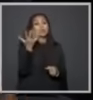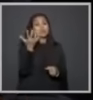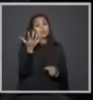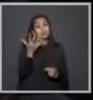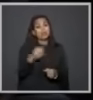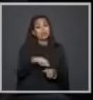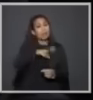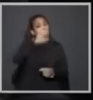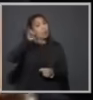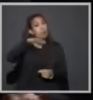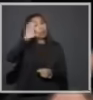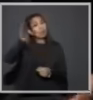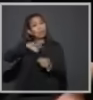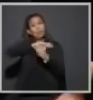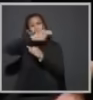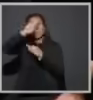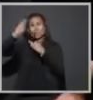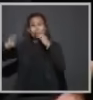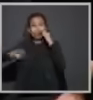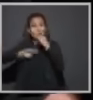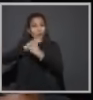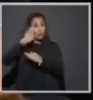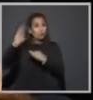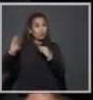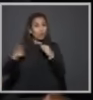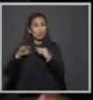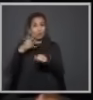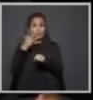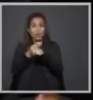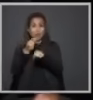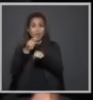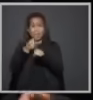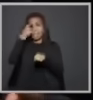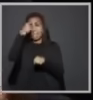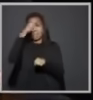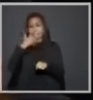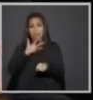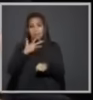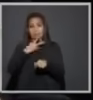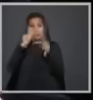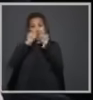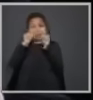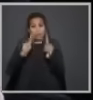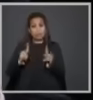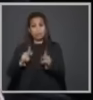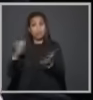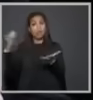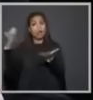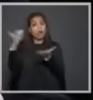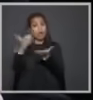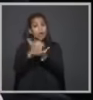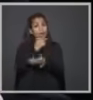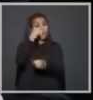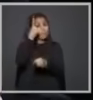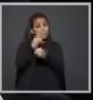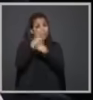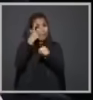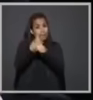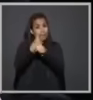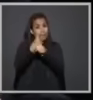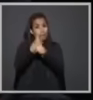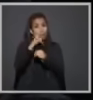Vamos a buscar todas las formas para garantizar la paz. Vamos a ganar el día 1 de